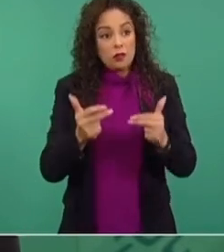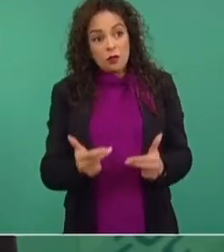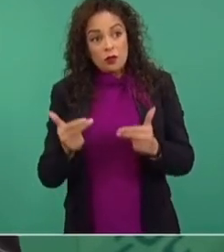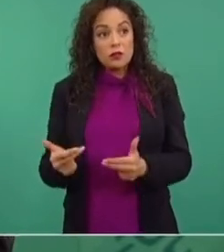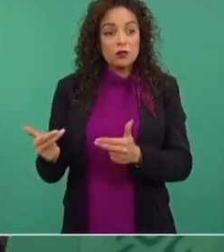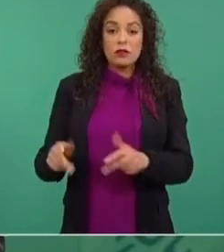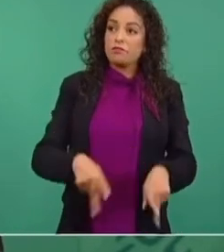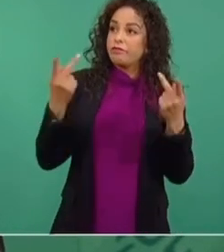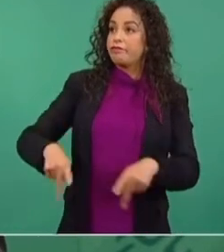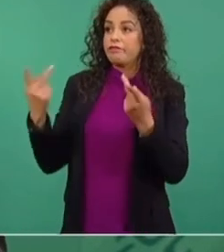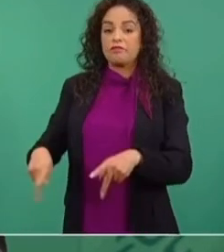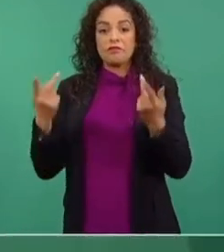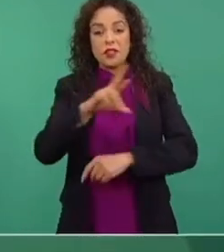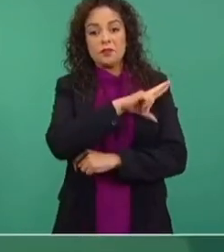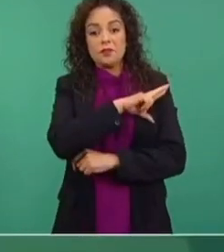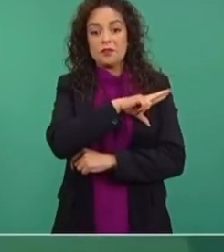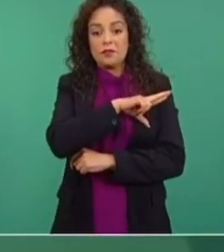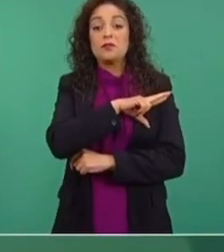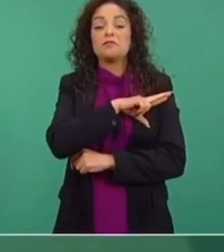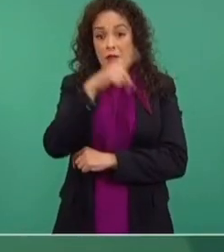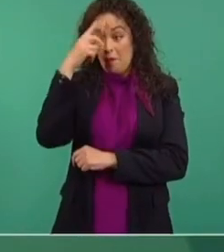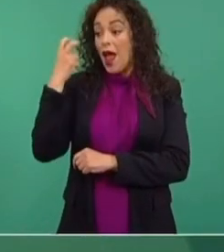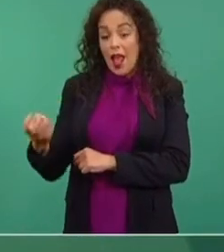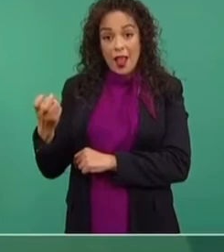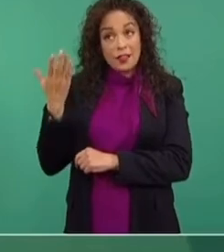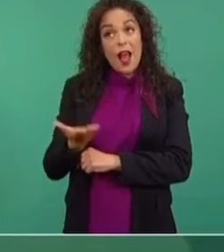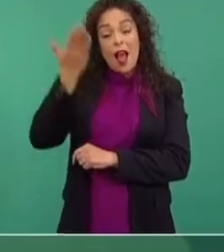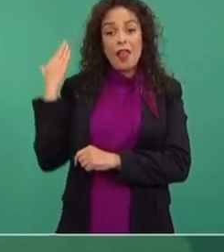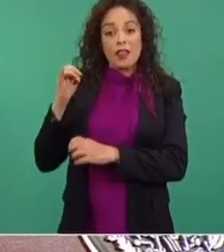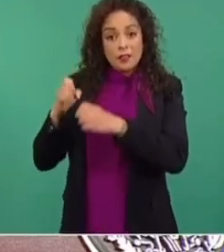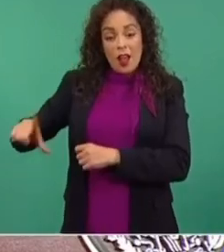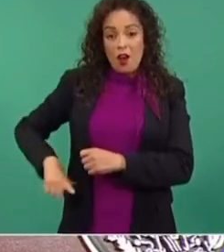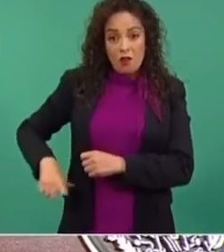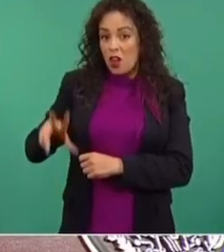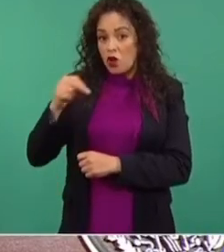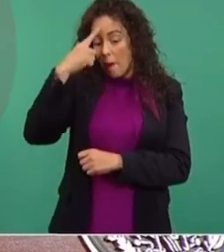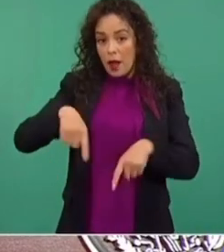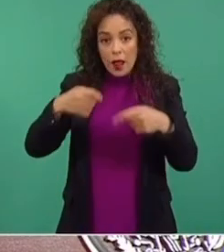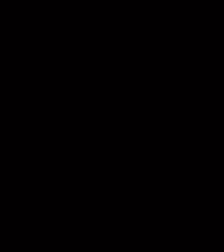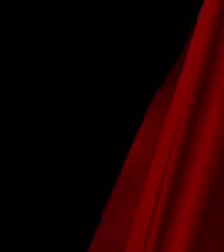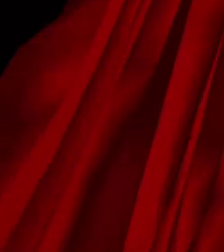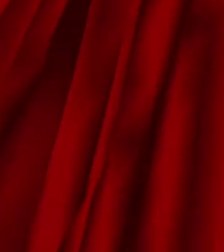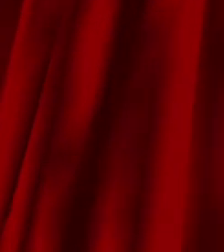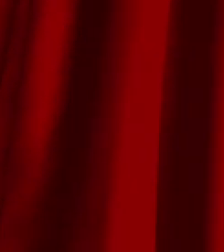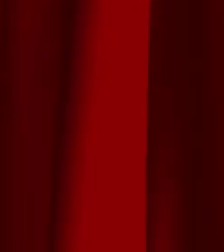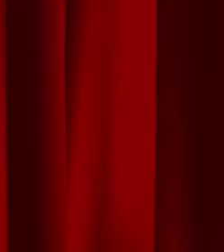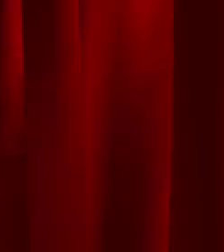a particulares. Para eso era el gobierno, no para servirle al pueblo.